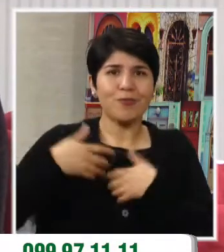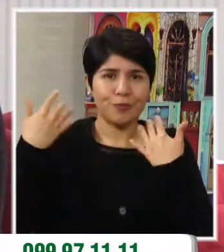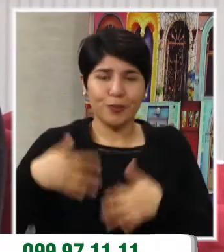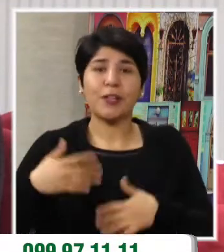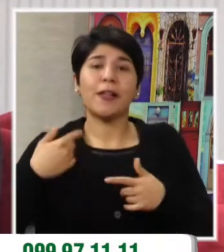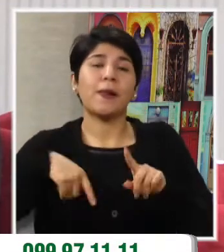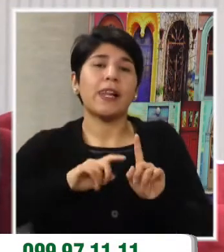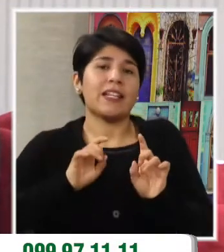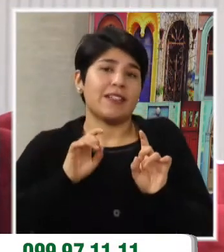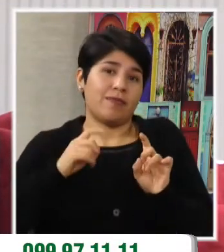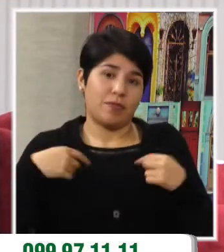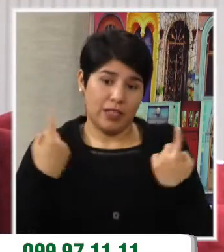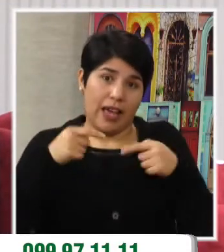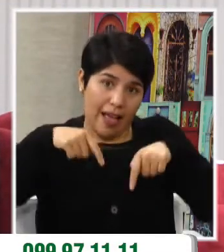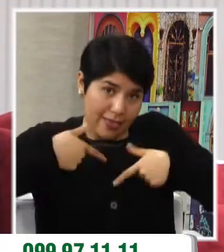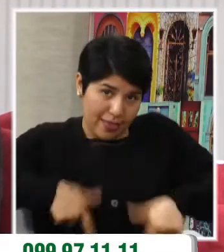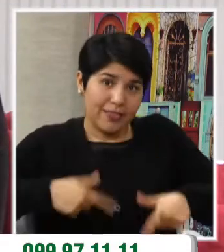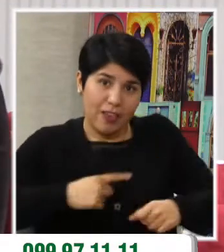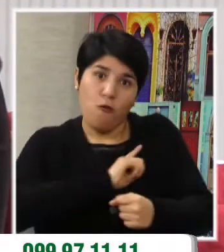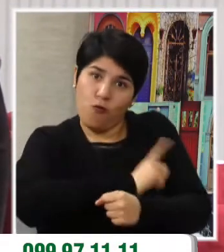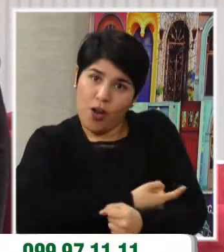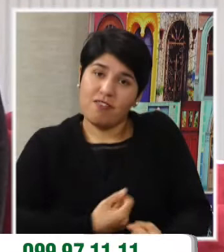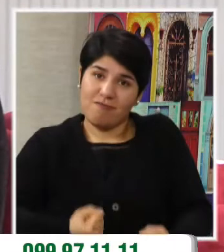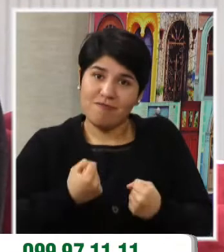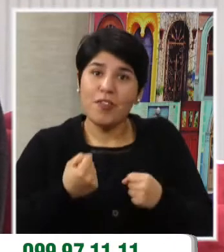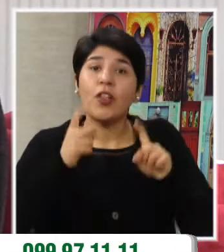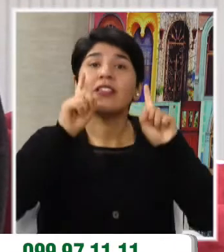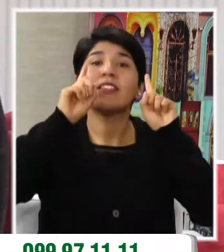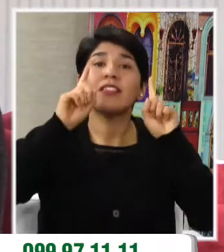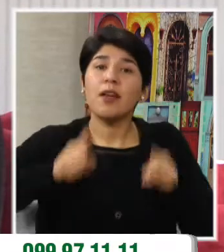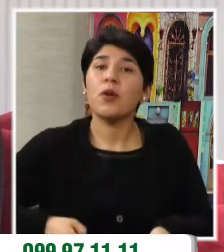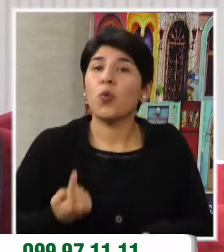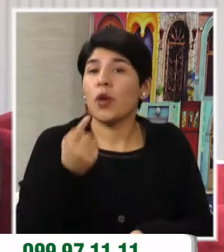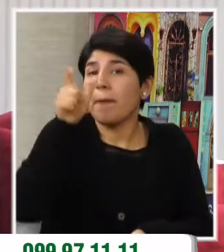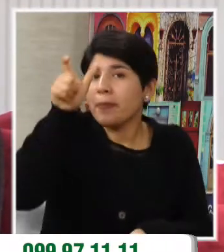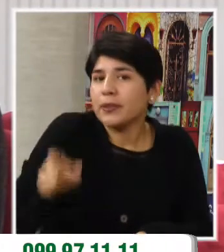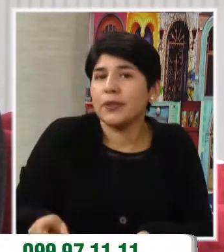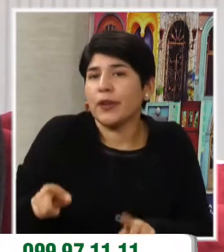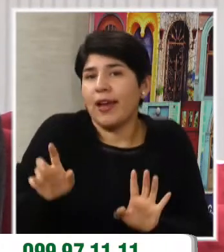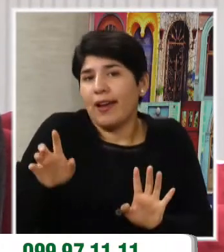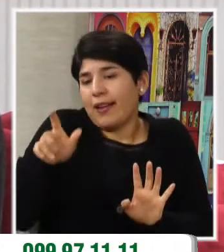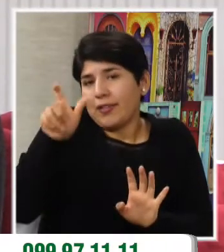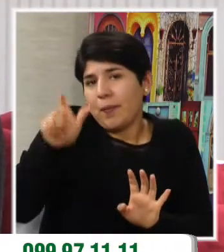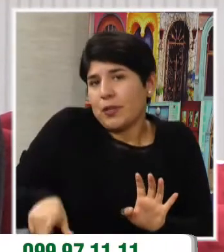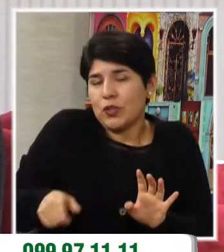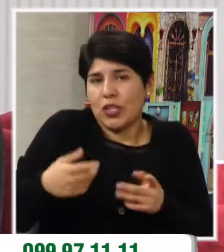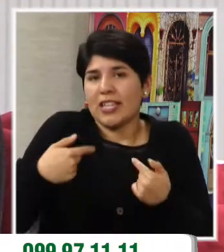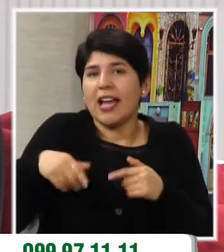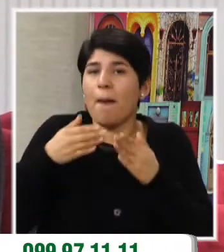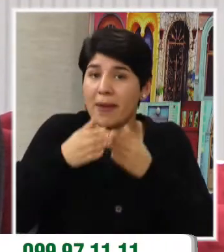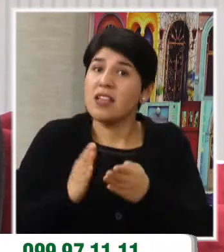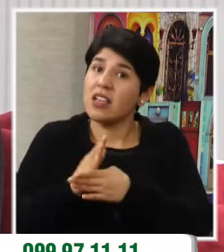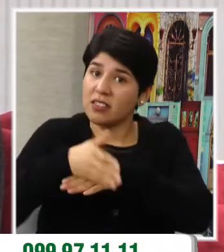todo el gran esfuerzo que ha hecho la intendencia sino que una persona muy agradecida que es usuario de la playa